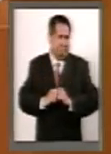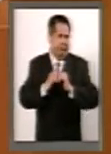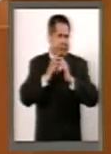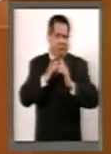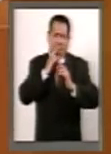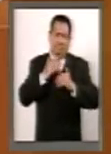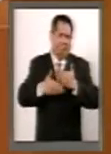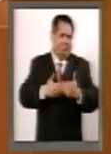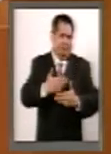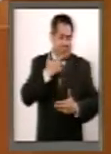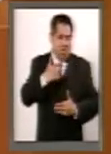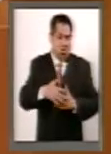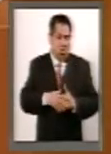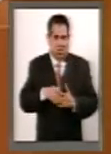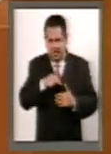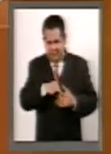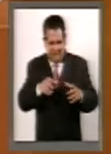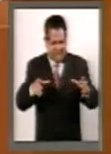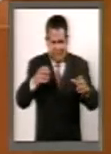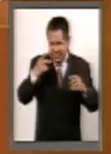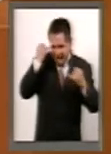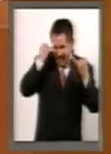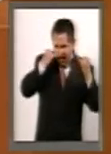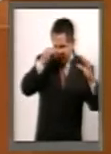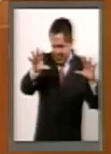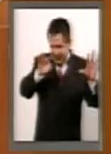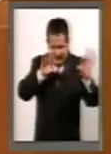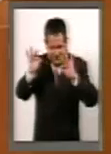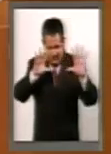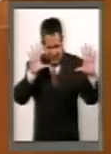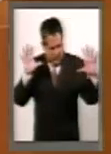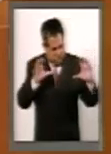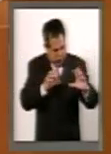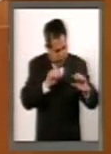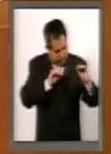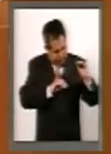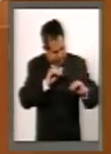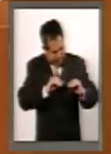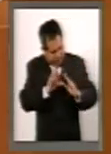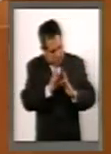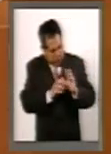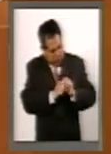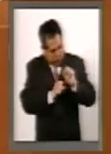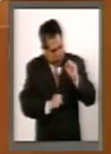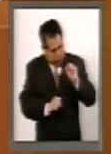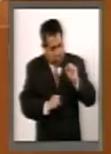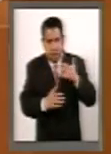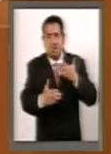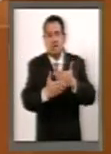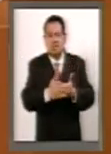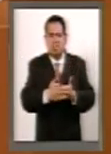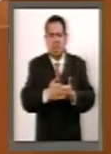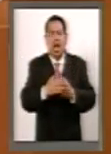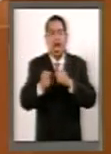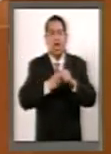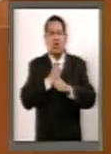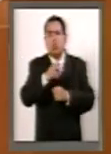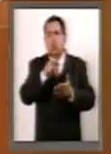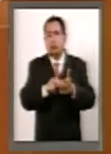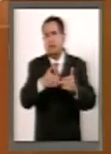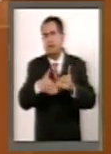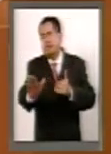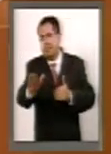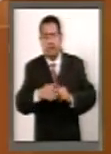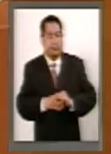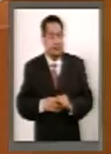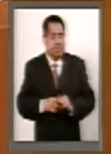por haber obtenido síntesis de ideas, nos acercamos más al siglo XXI. Termina